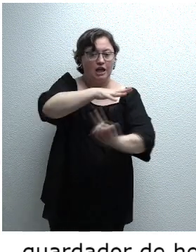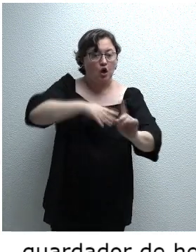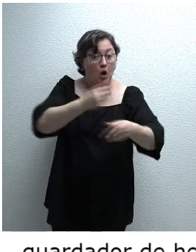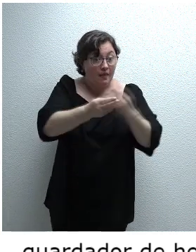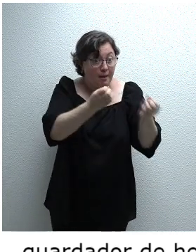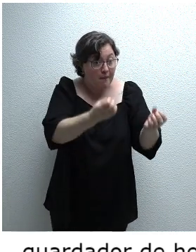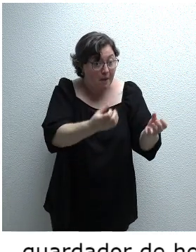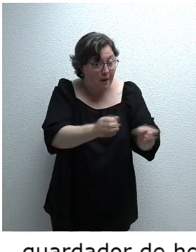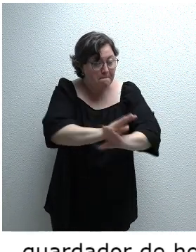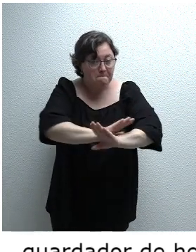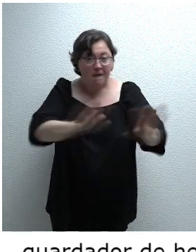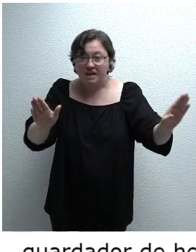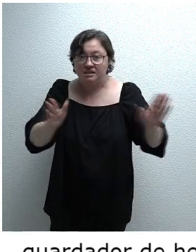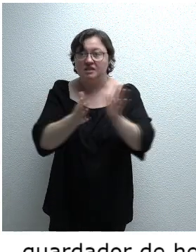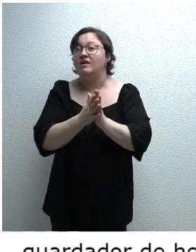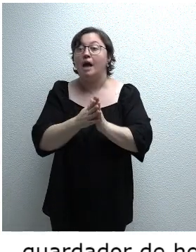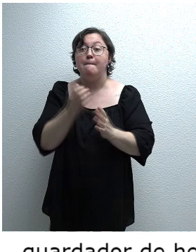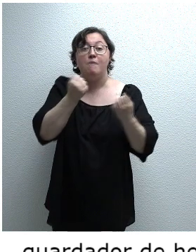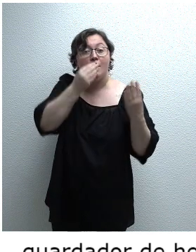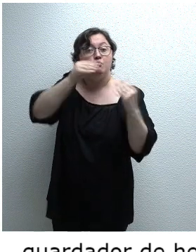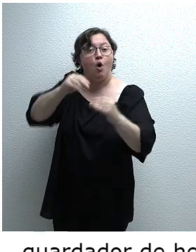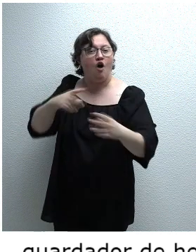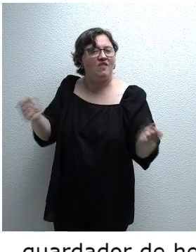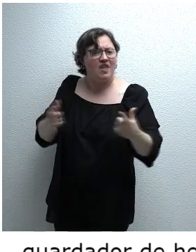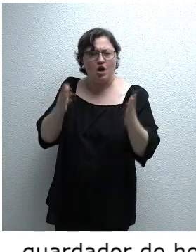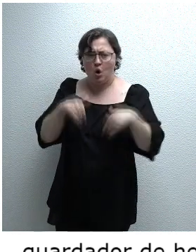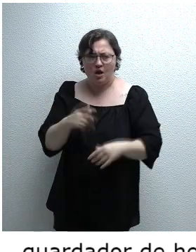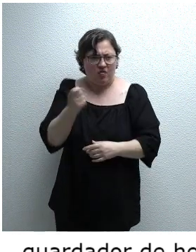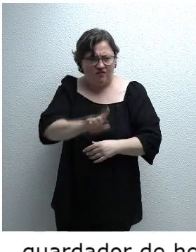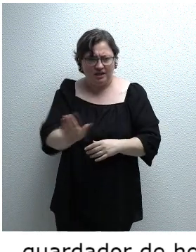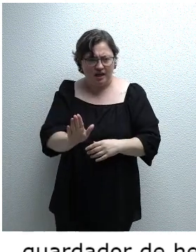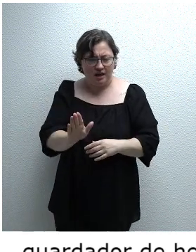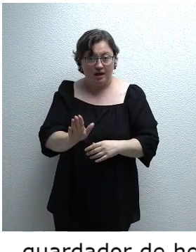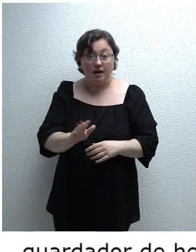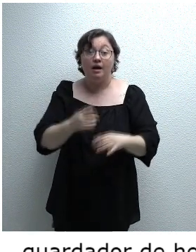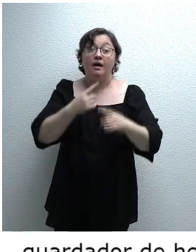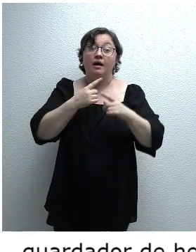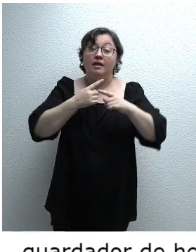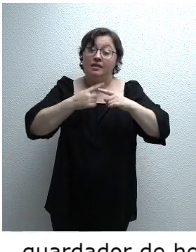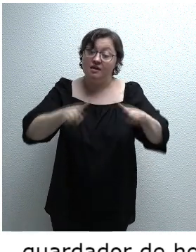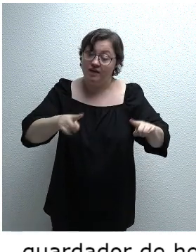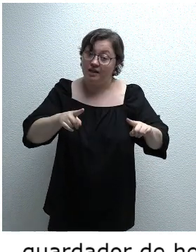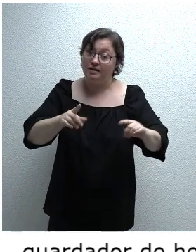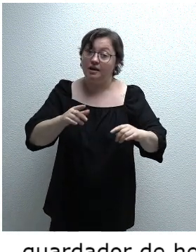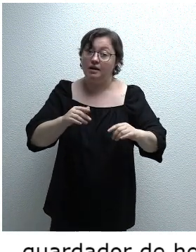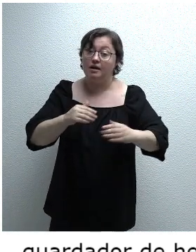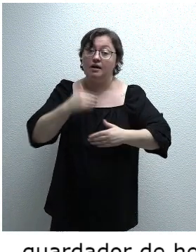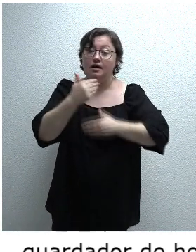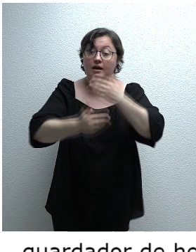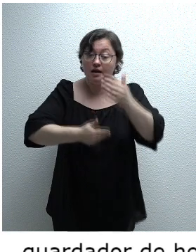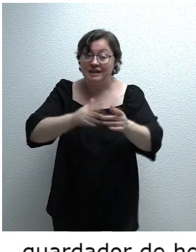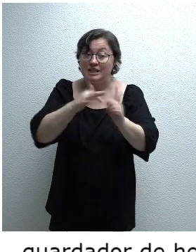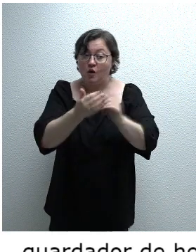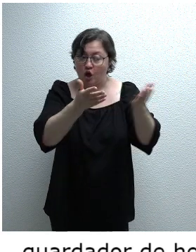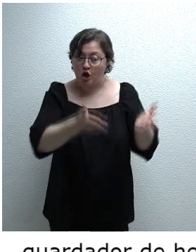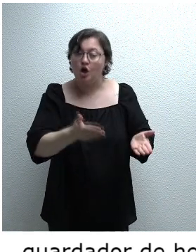no necesita ningún apoderamiento a ese guardador. Otra cosa es que a lo mejor se tenga conocimiento de esa